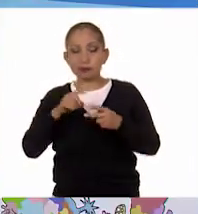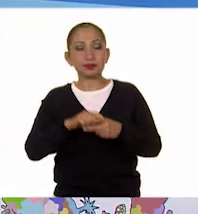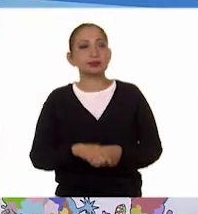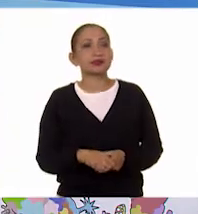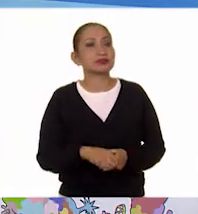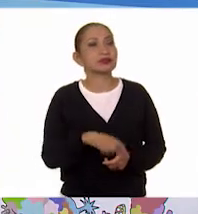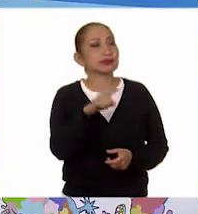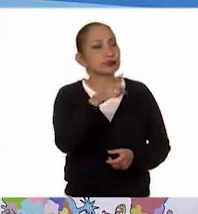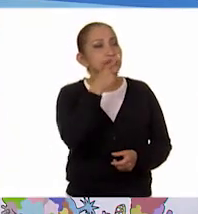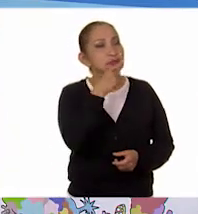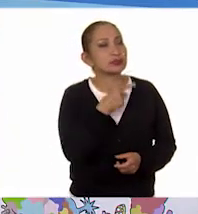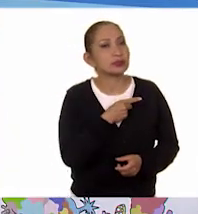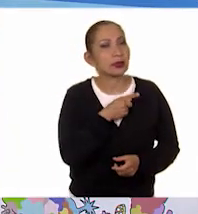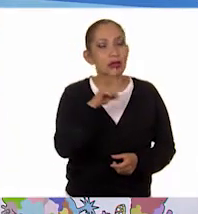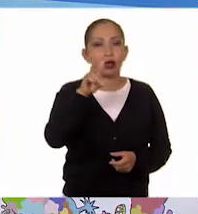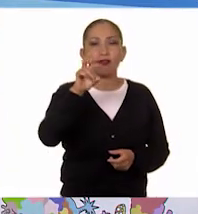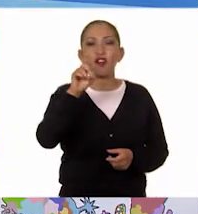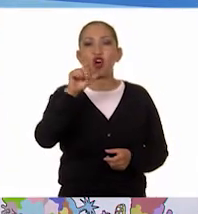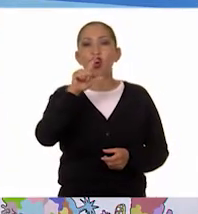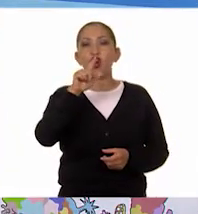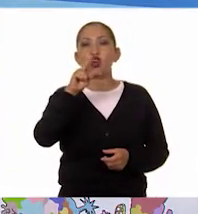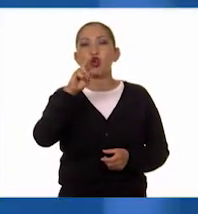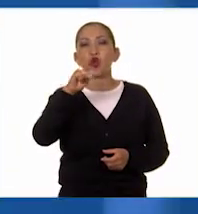qué puedes decirme sobre el volumen?